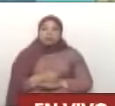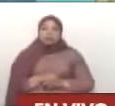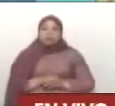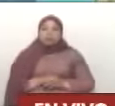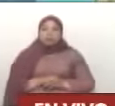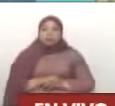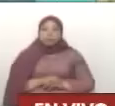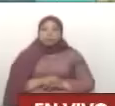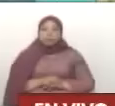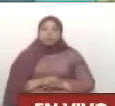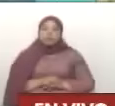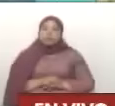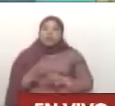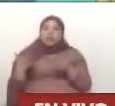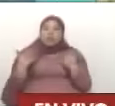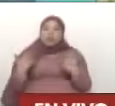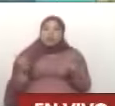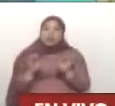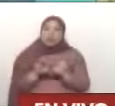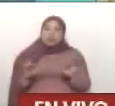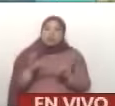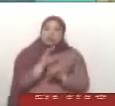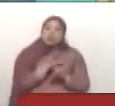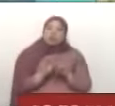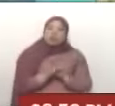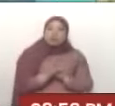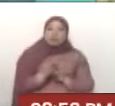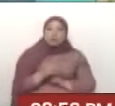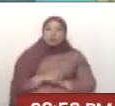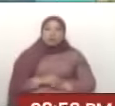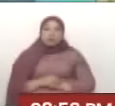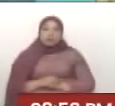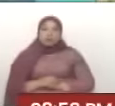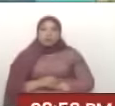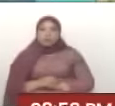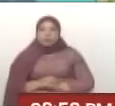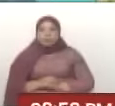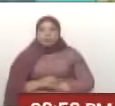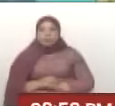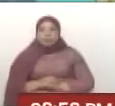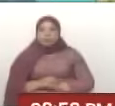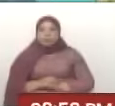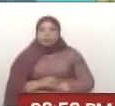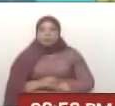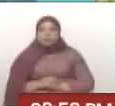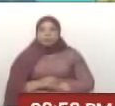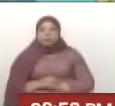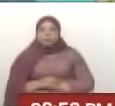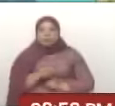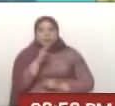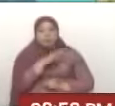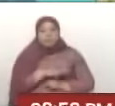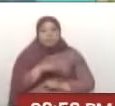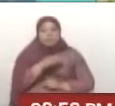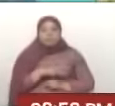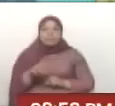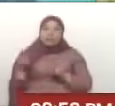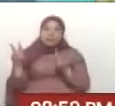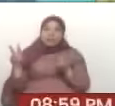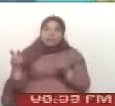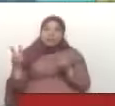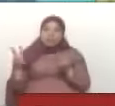Las bricomiles, salud, educación, cultura y las grandes misiones de nueva